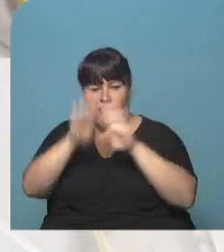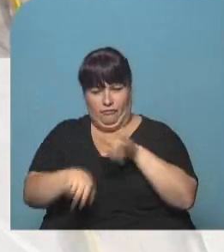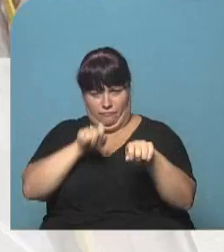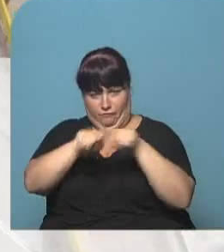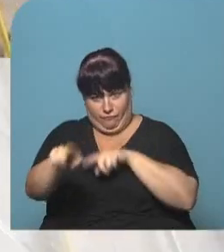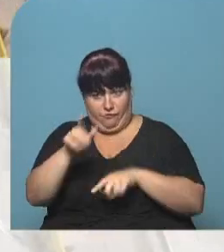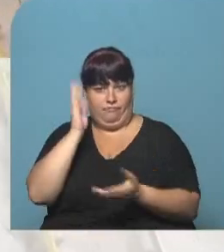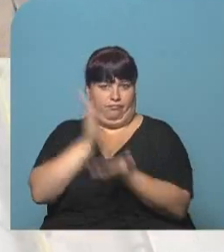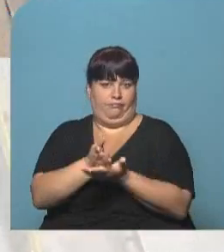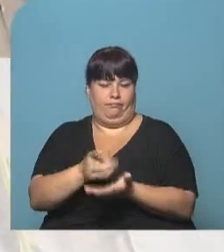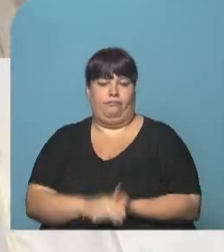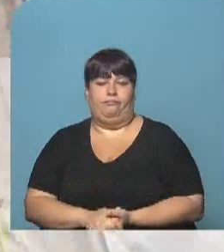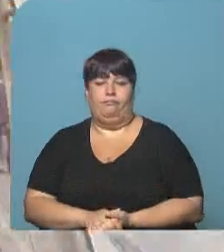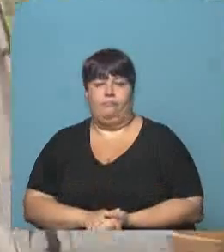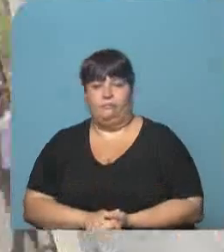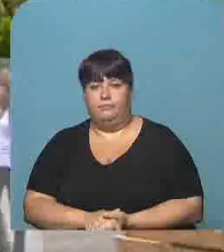detectar excesos de velocidad.